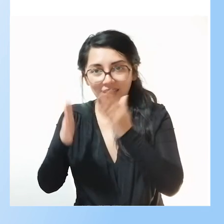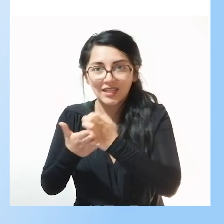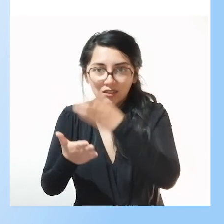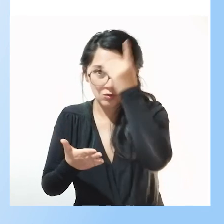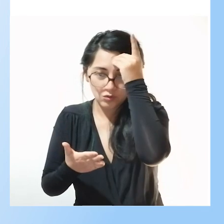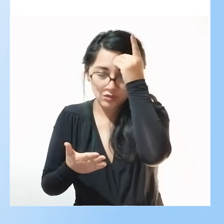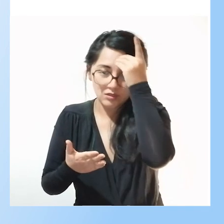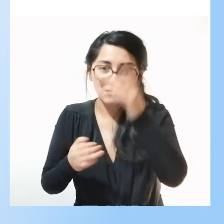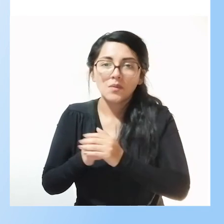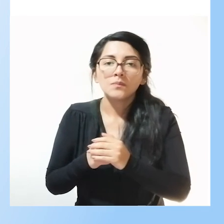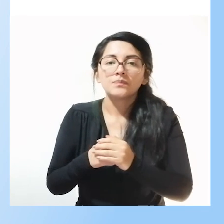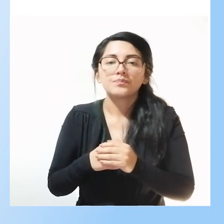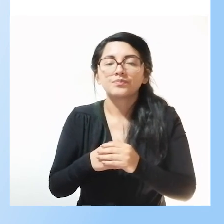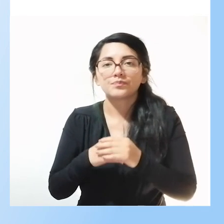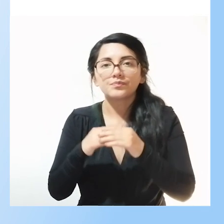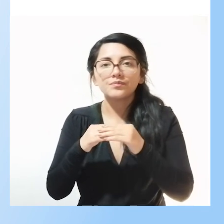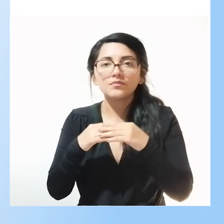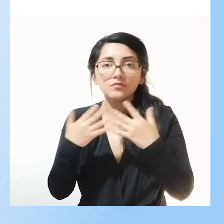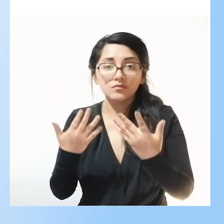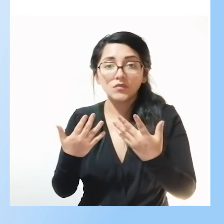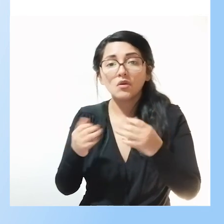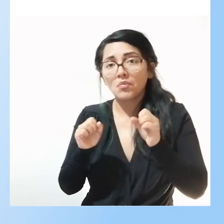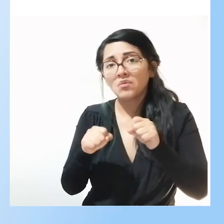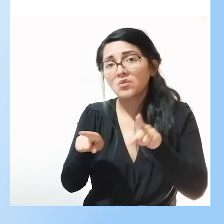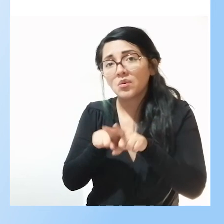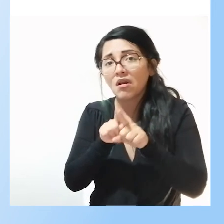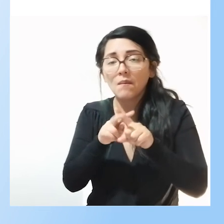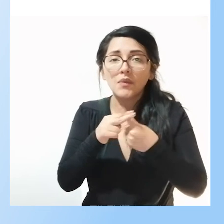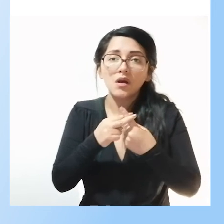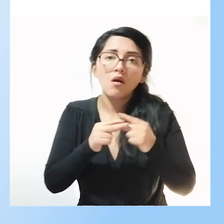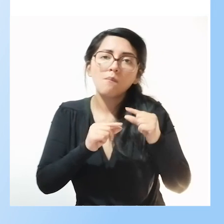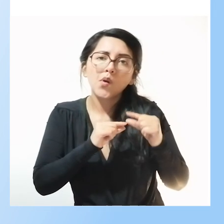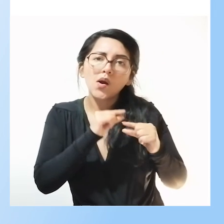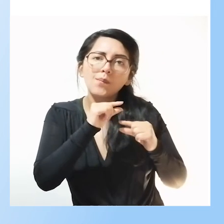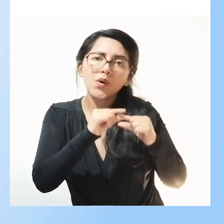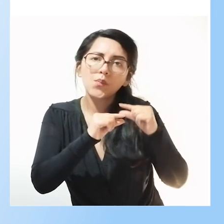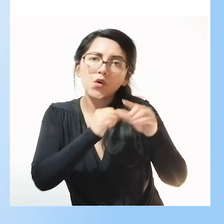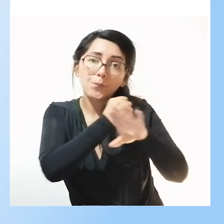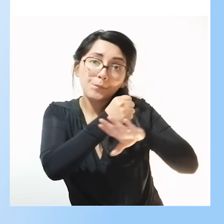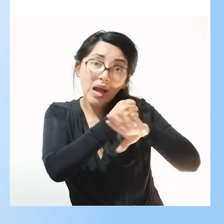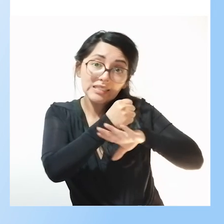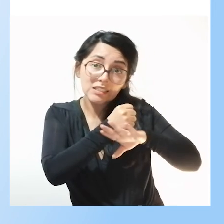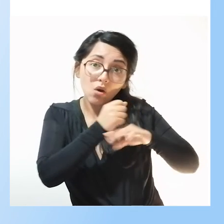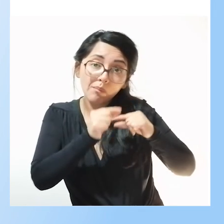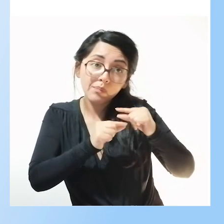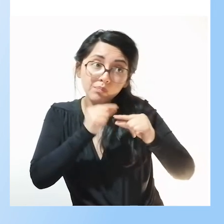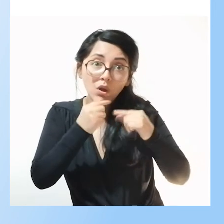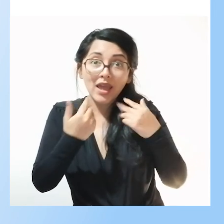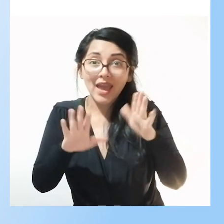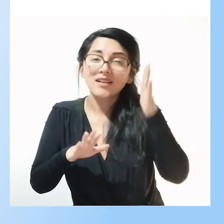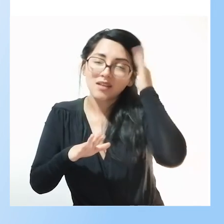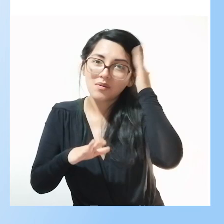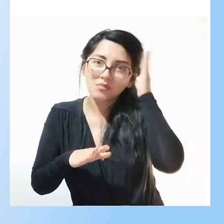educativo en general. Por tanto, también podemos partir de allí, podemos intentar aplicar lo que ya sabemos del ámbito educativo